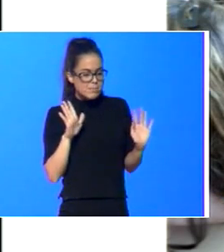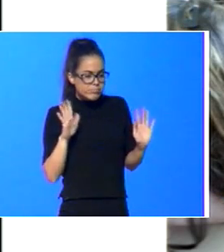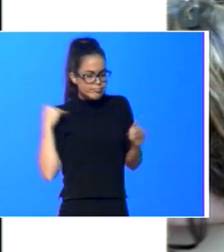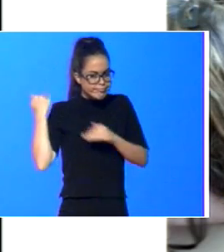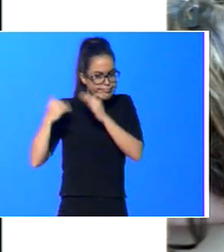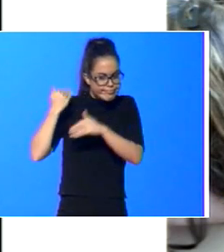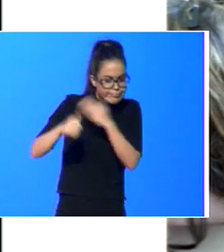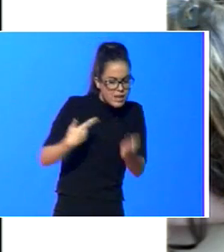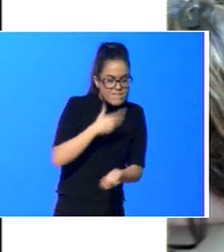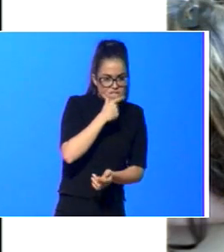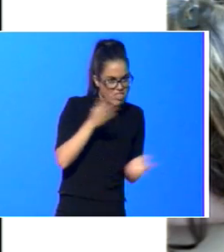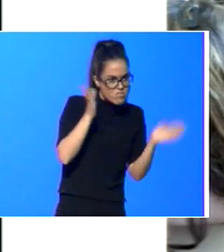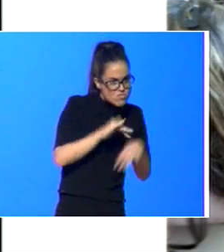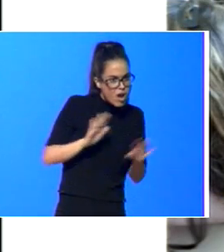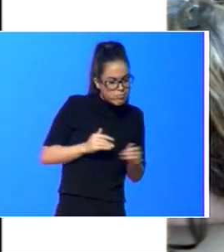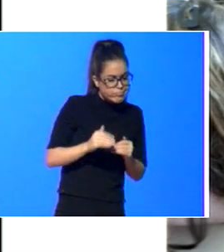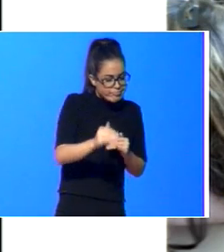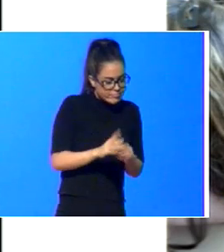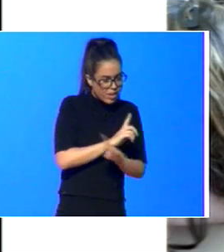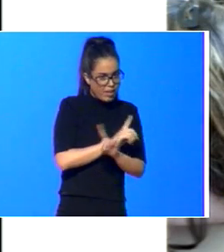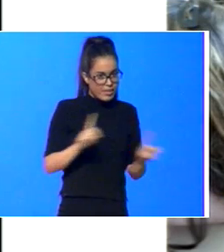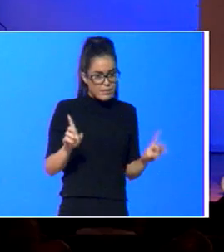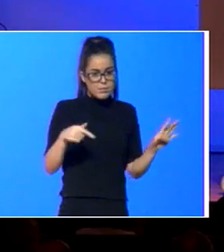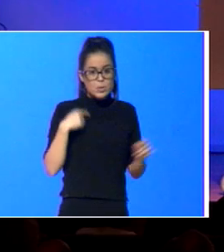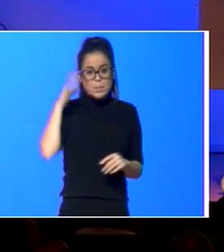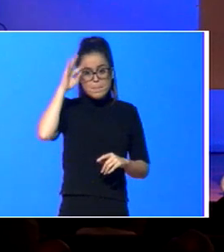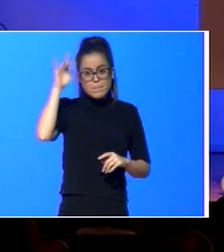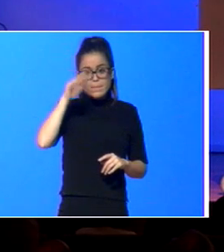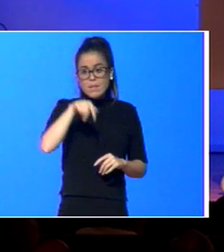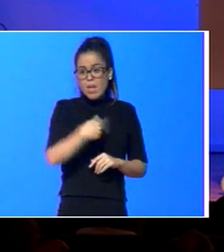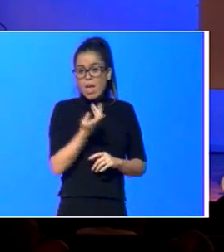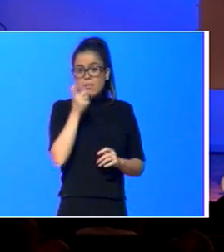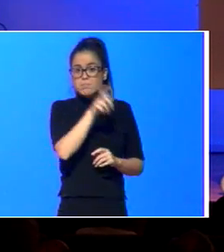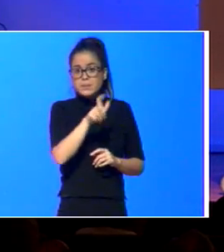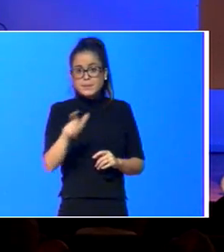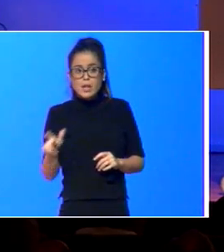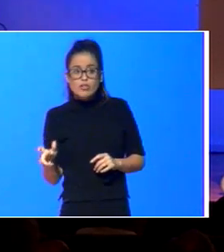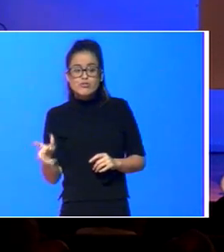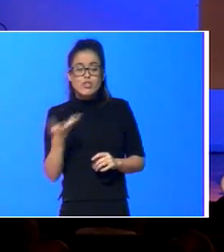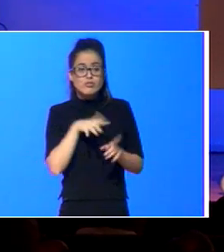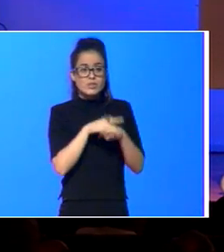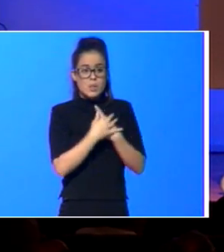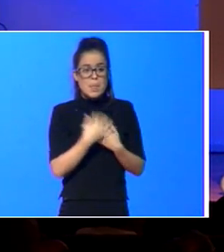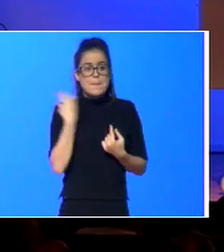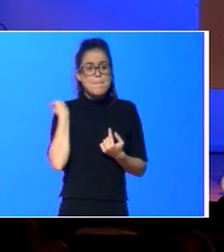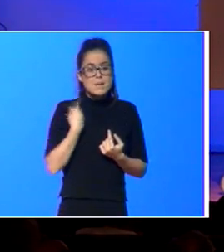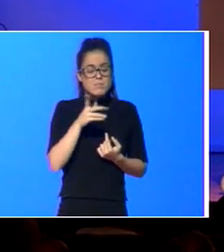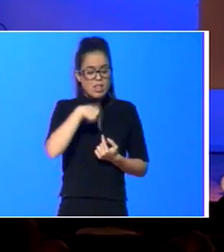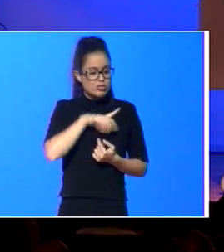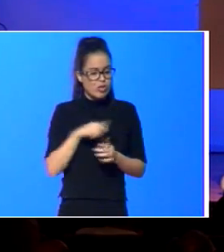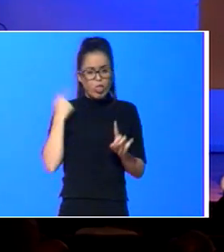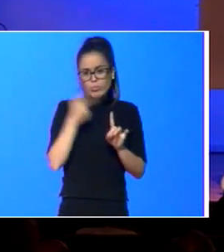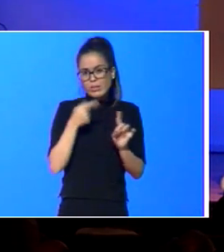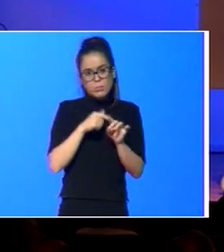jat egiten. Eta imaginatzen naiz, eskoletan egunero lanian gauzen entzak bedala, erronka bat, egunero daukagun erronka bat, ez